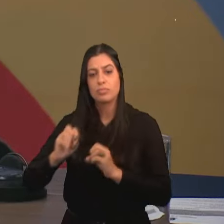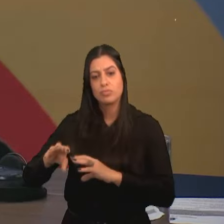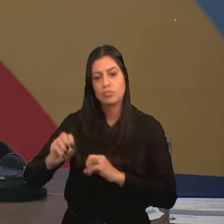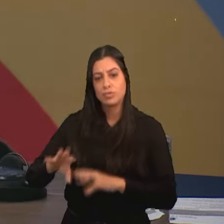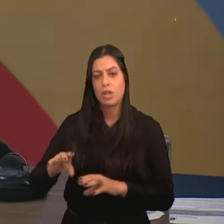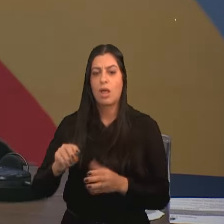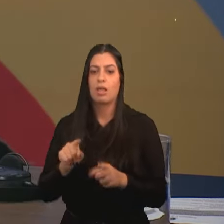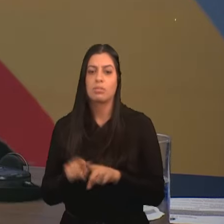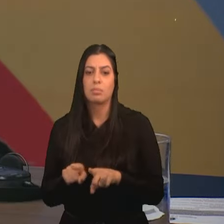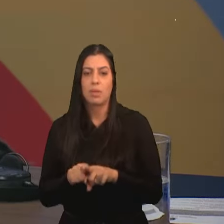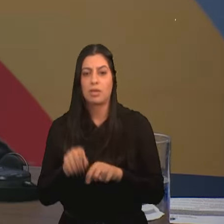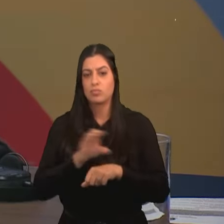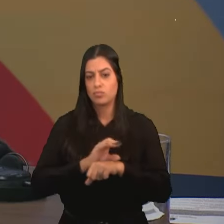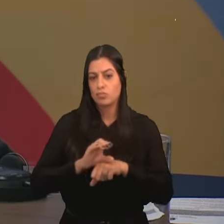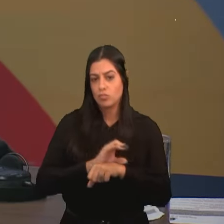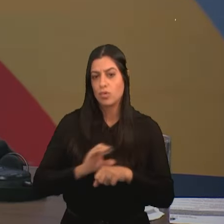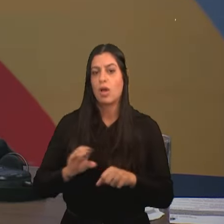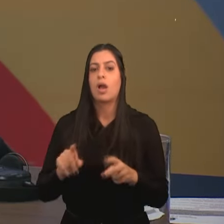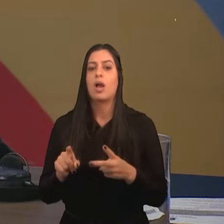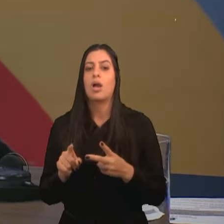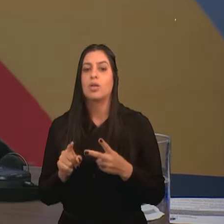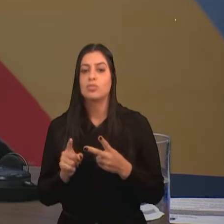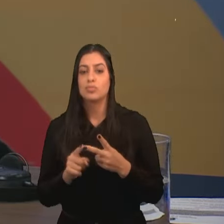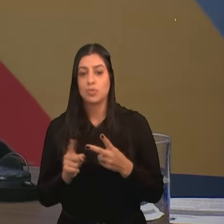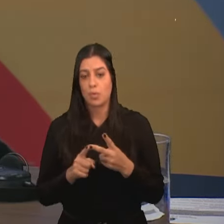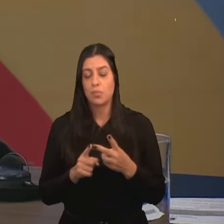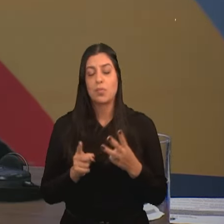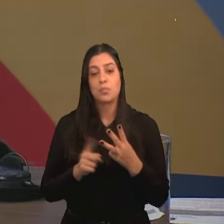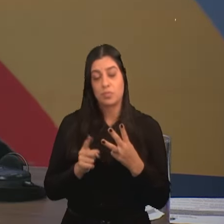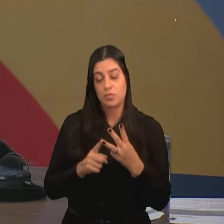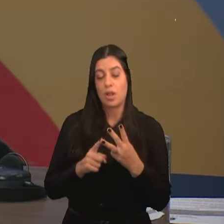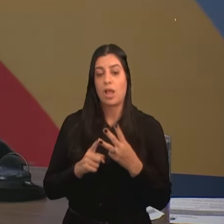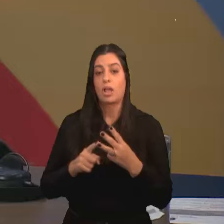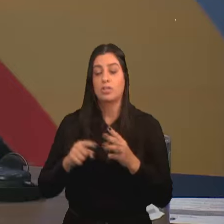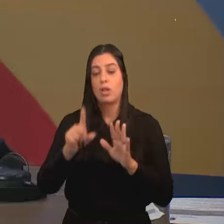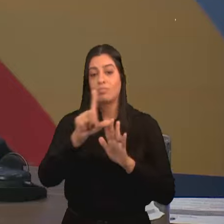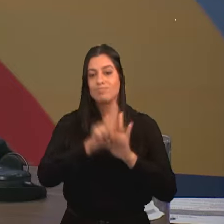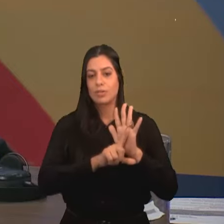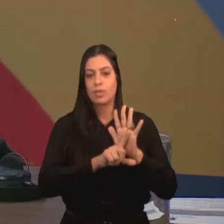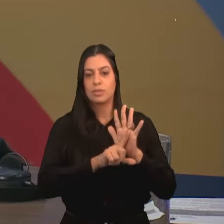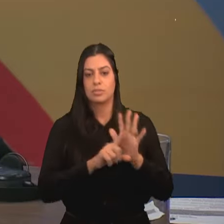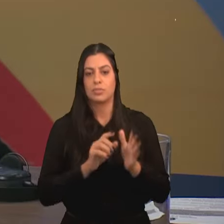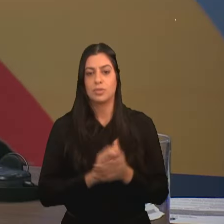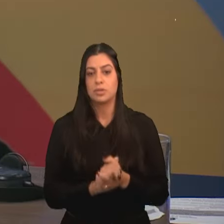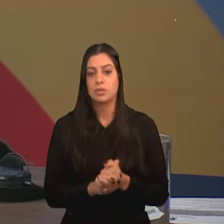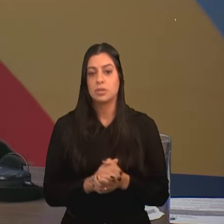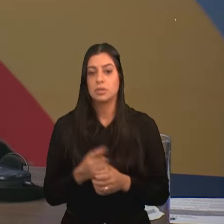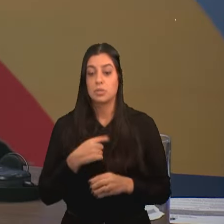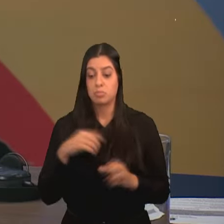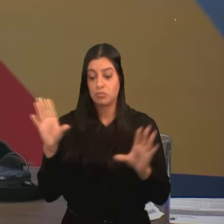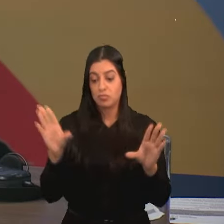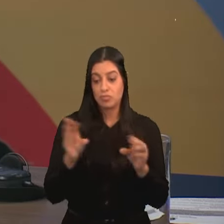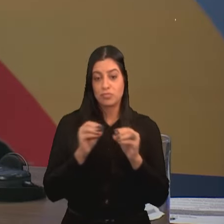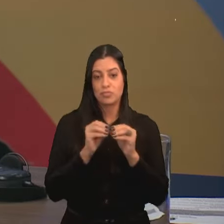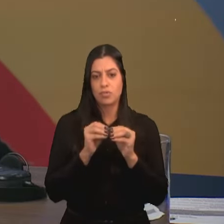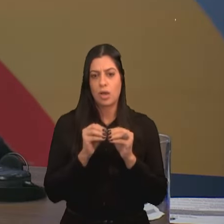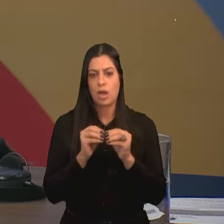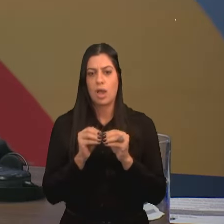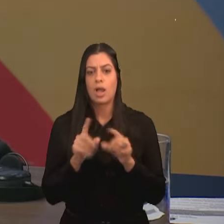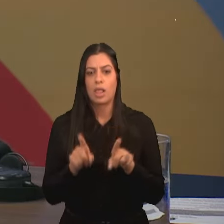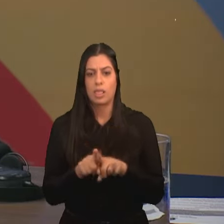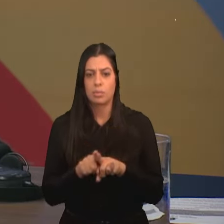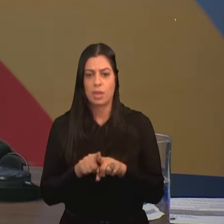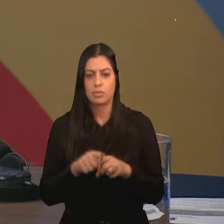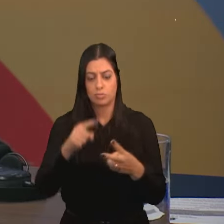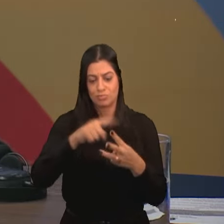déficit normativo y también yo veo un déficit relacionado a la autorregulación. Entonces, para consolidar y hacer